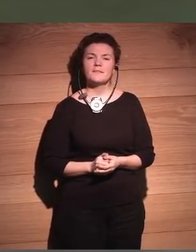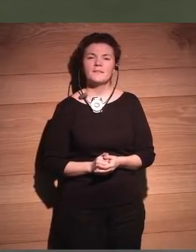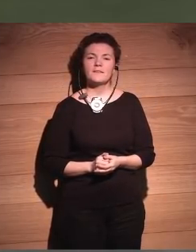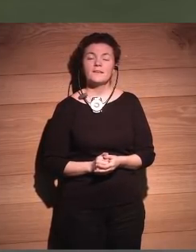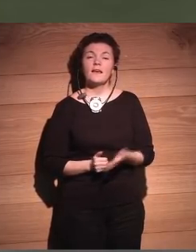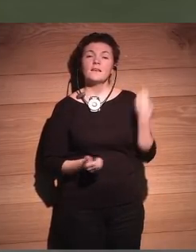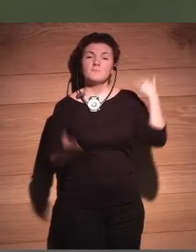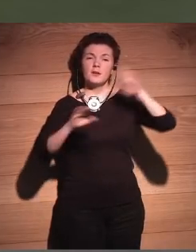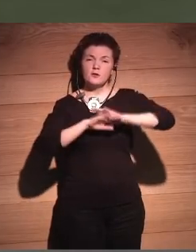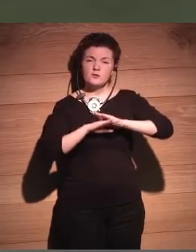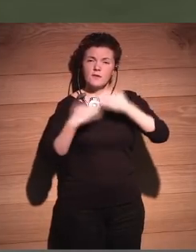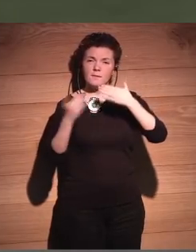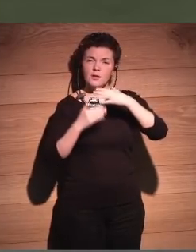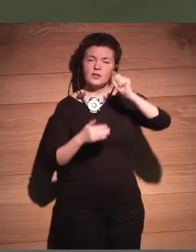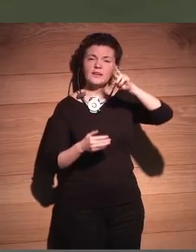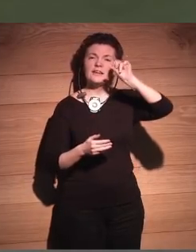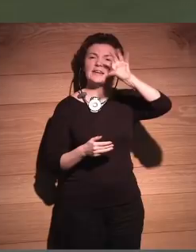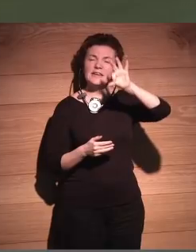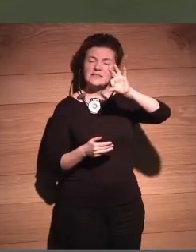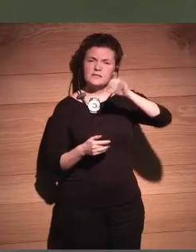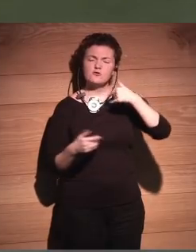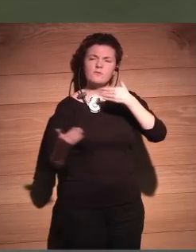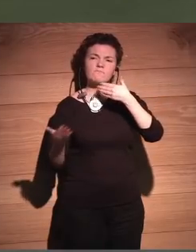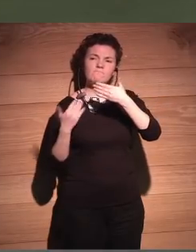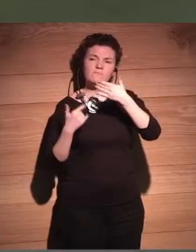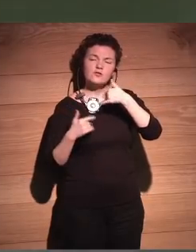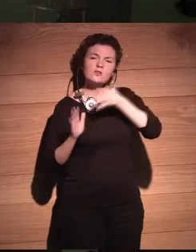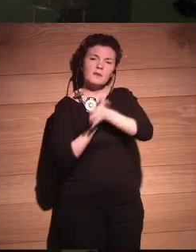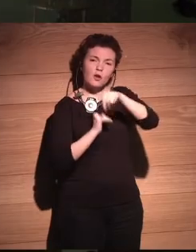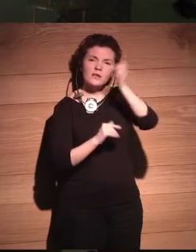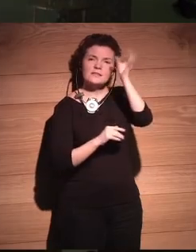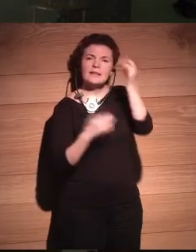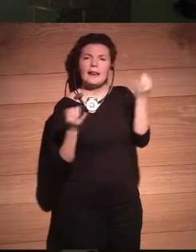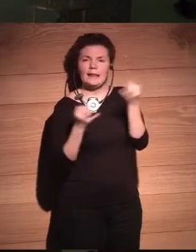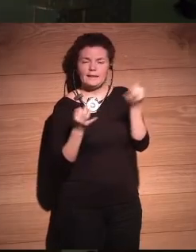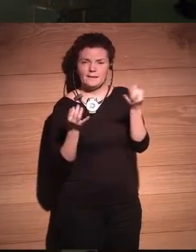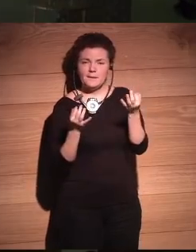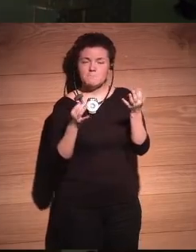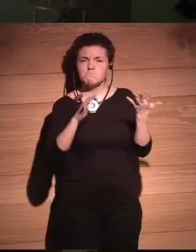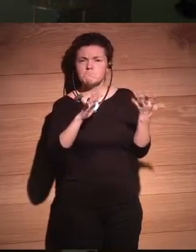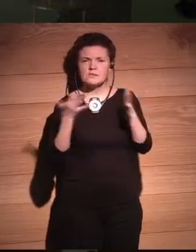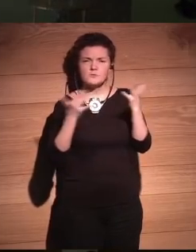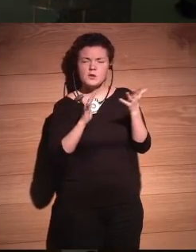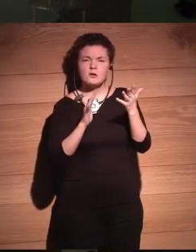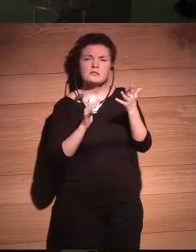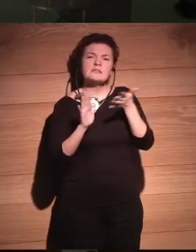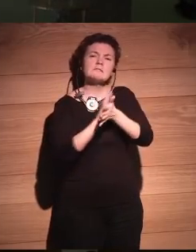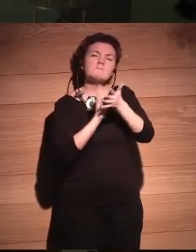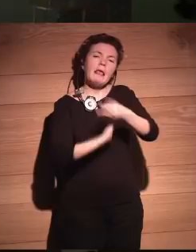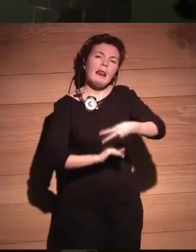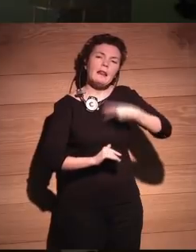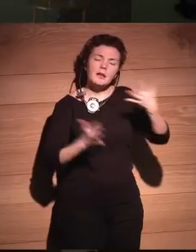pues anoche estaba hablando con Chris y le dije lo que iba a hacer en esta charla, que es más o menos dar unas